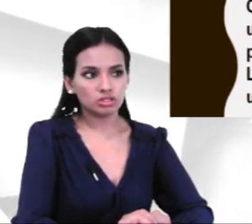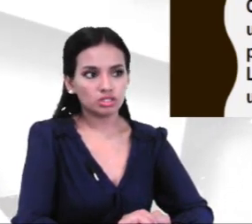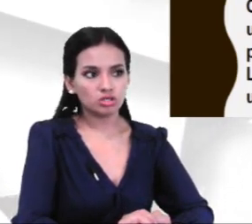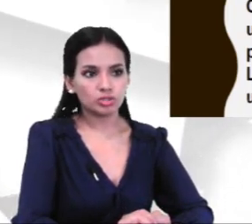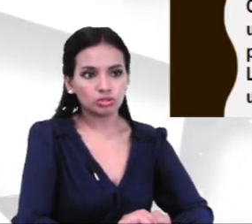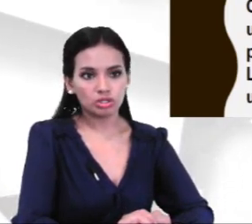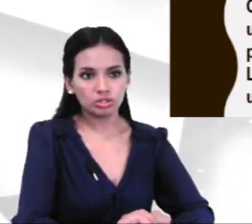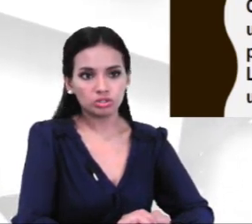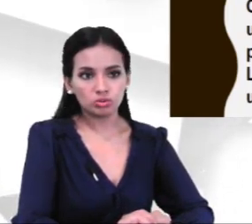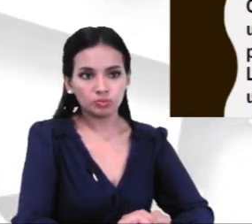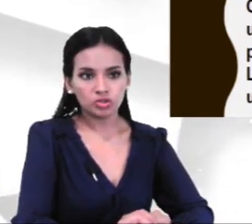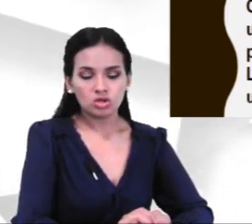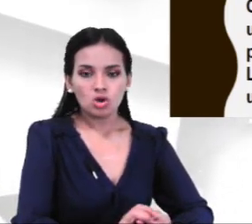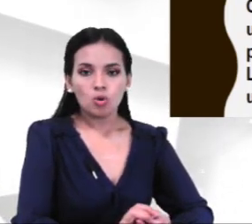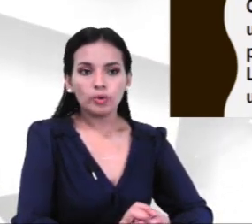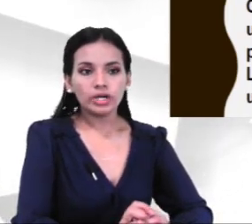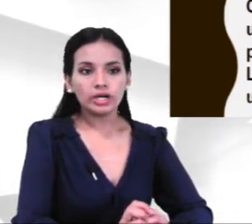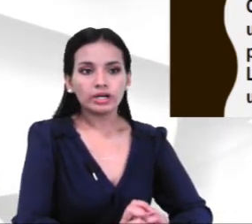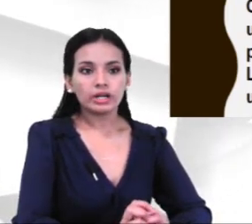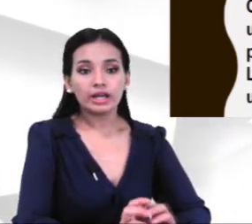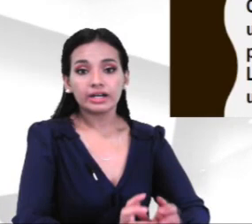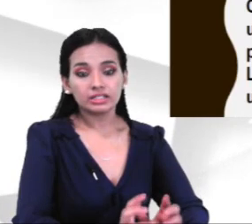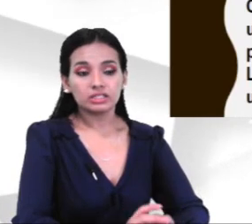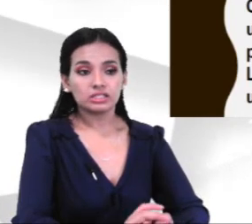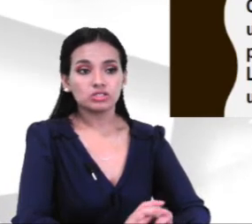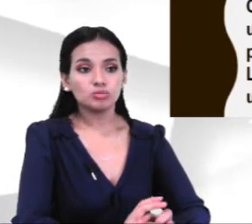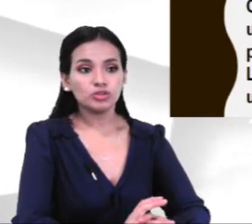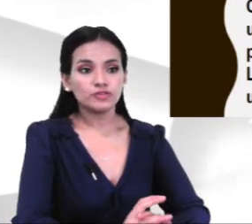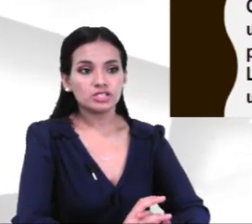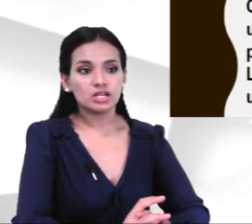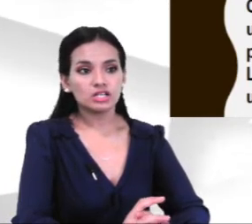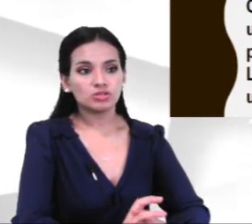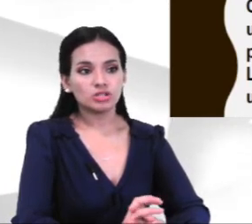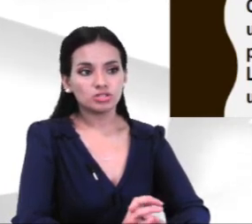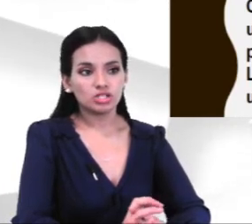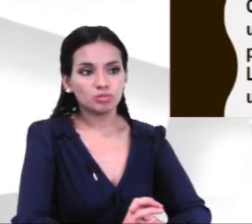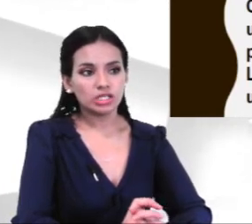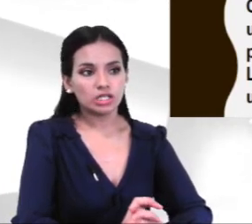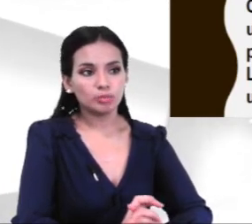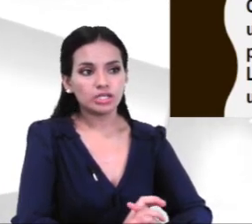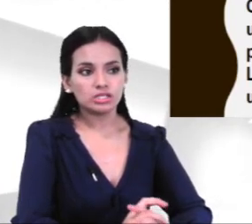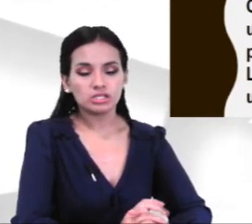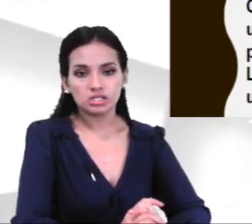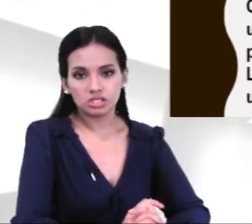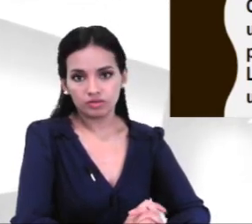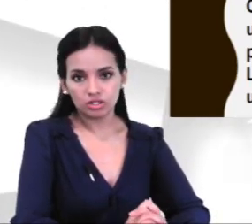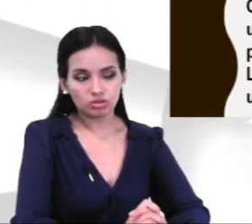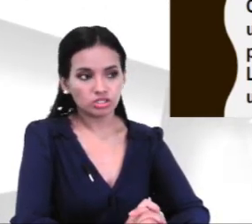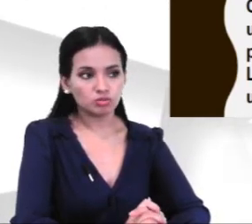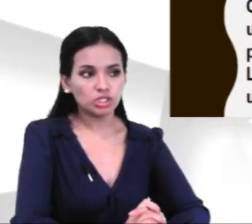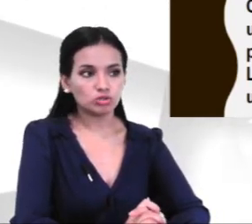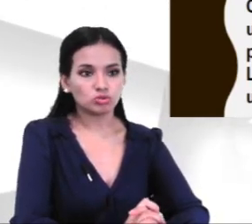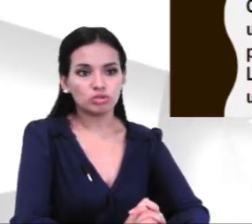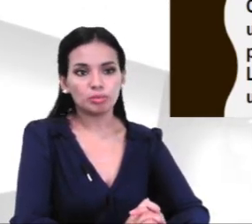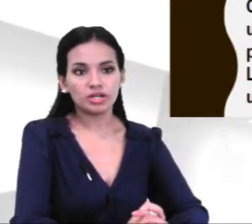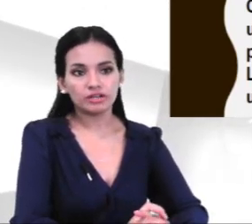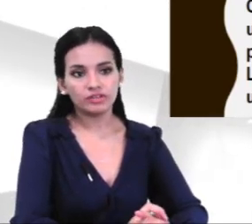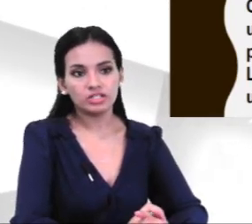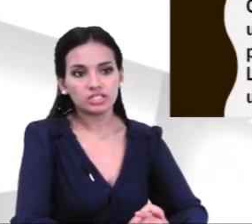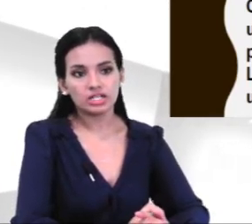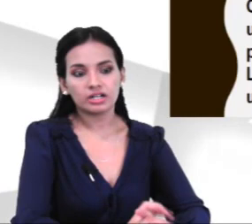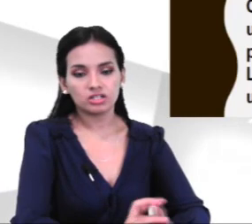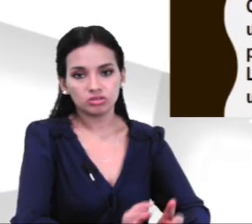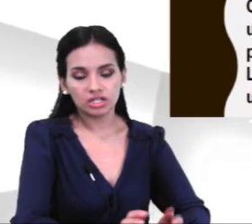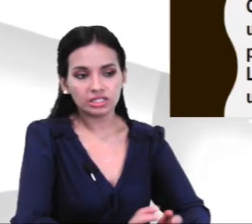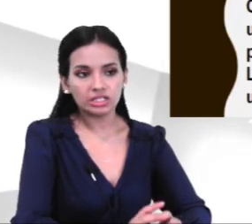193 kilómetros de longitud una la caracterización biofísica de la zona costera y marina del país en dos segmentos una para